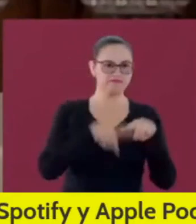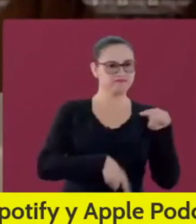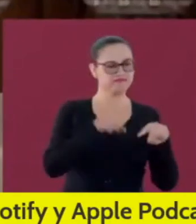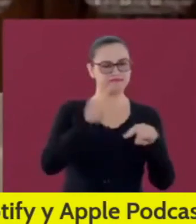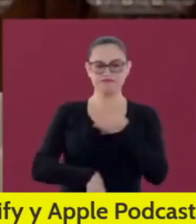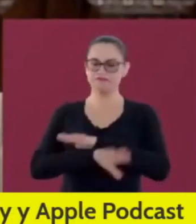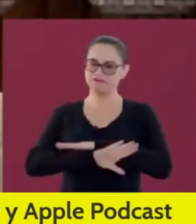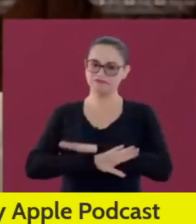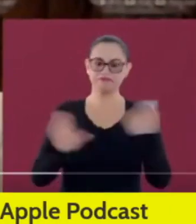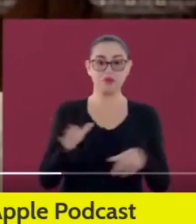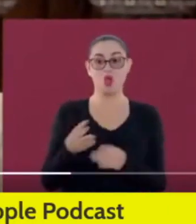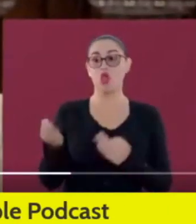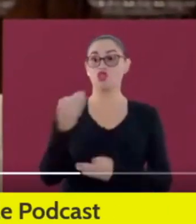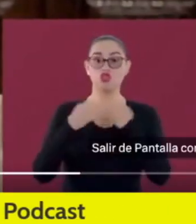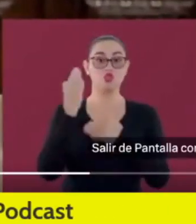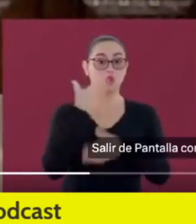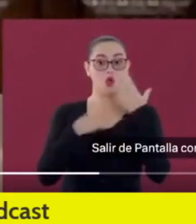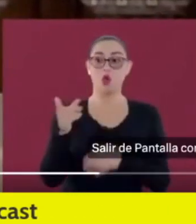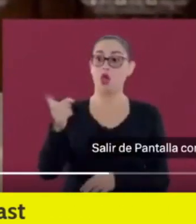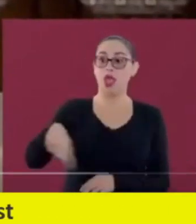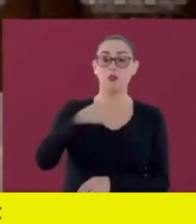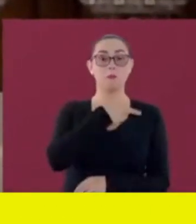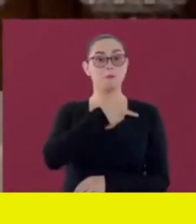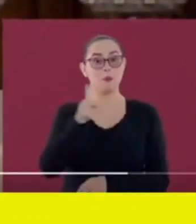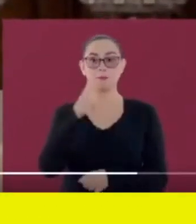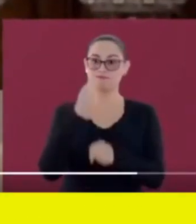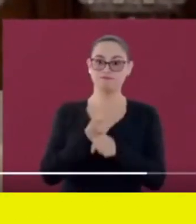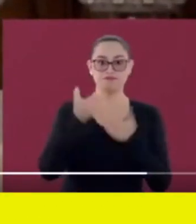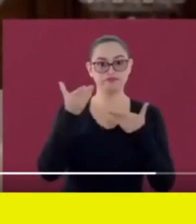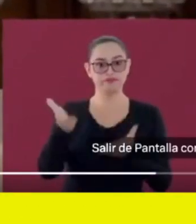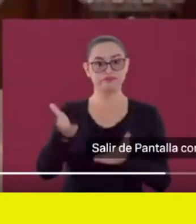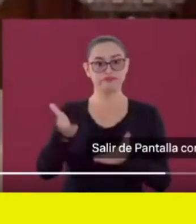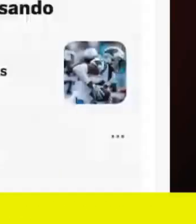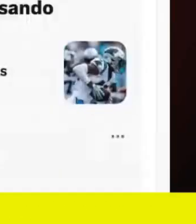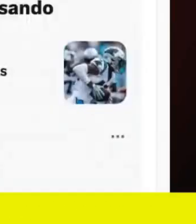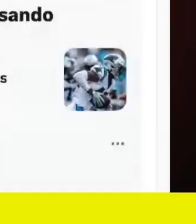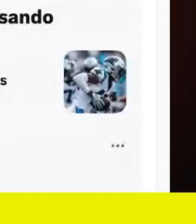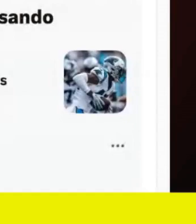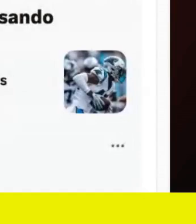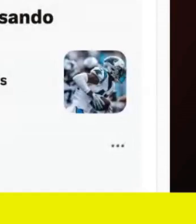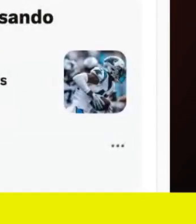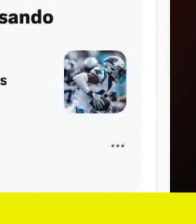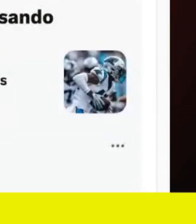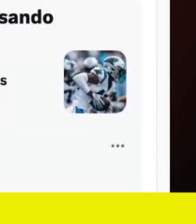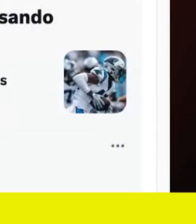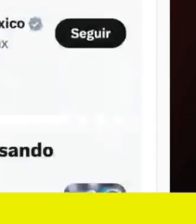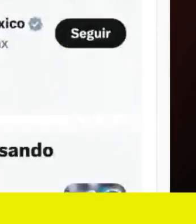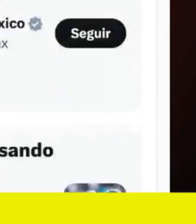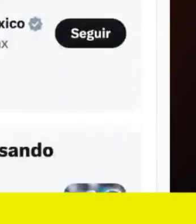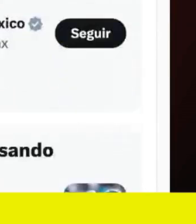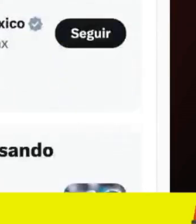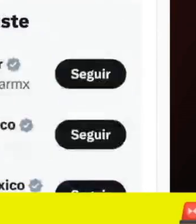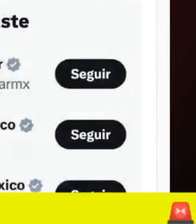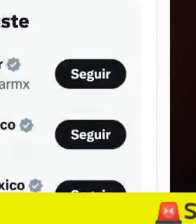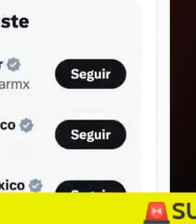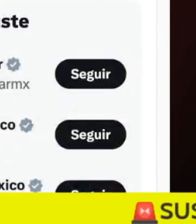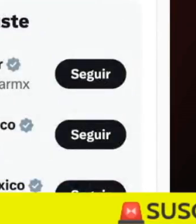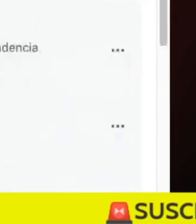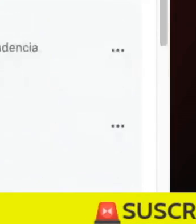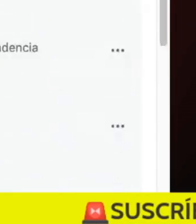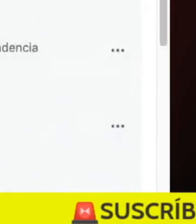los privilegios. Por el bien de todos, primero los pobres. Quinto informe.